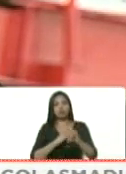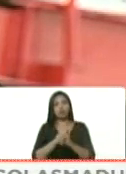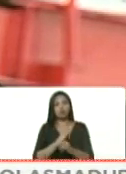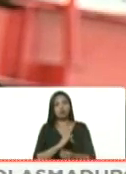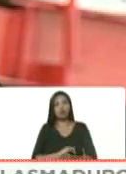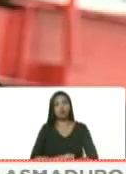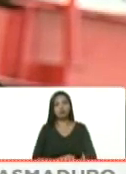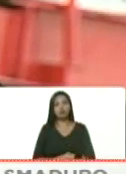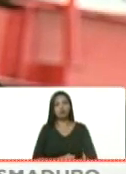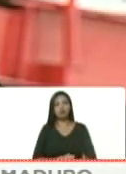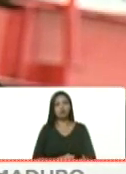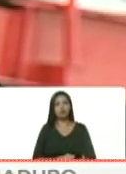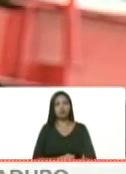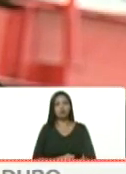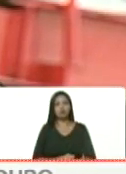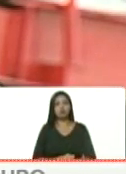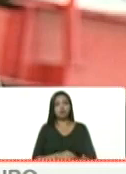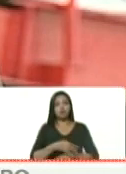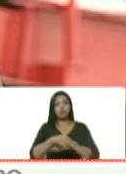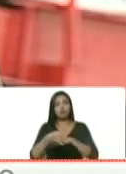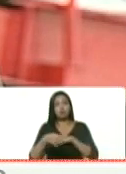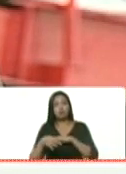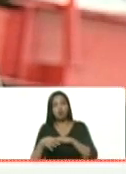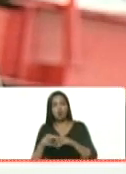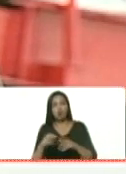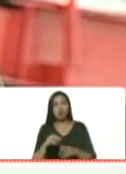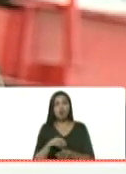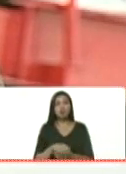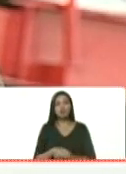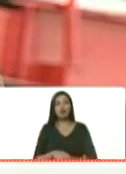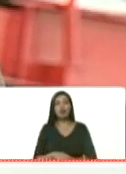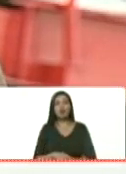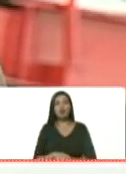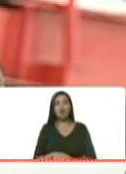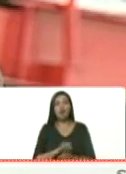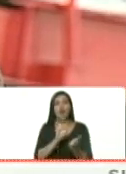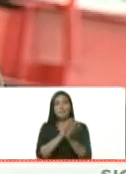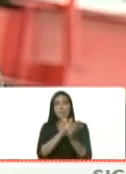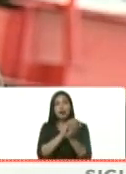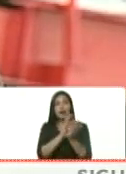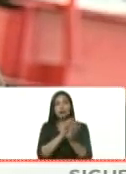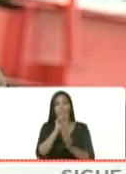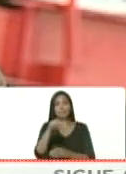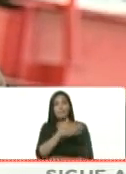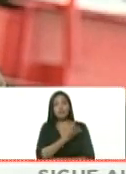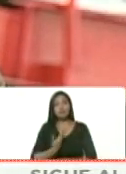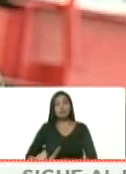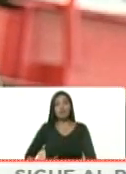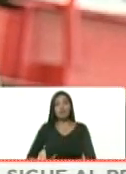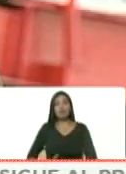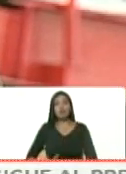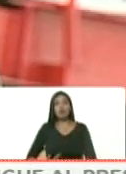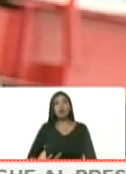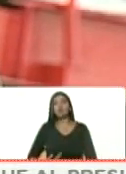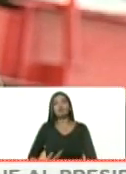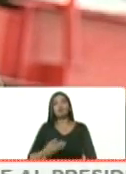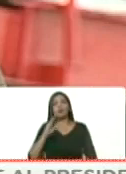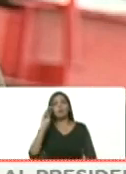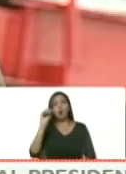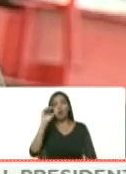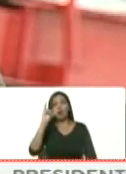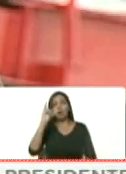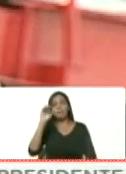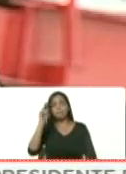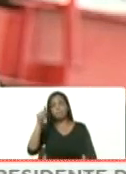Guamache, allá en el municipio Tubores, estado Nueva Esparta. Allá está el presidente de Bolivariana de Puerto,